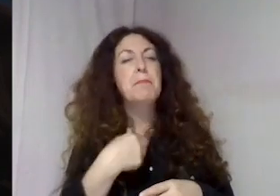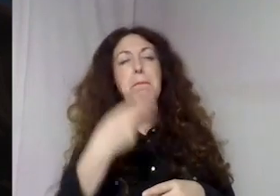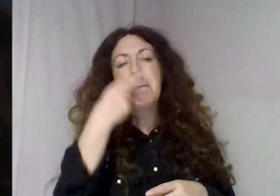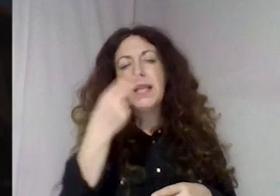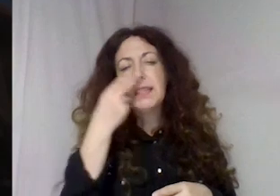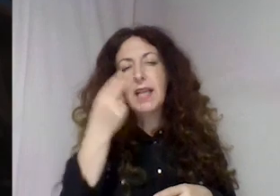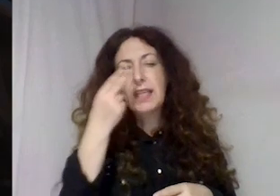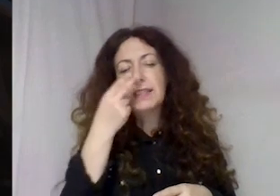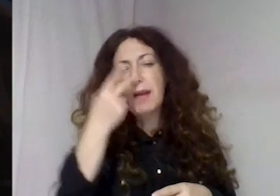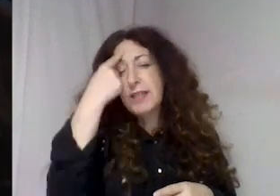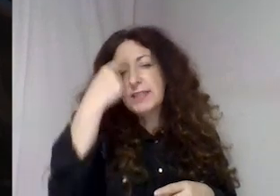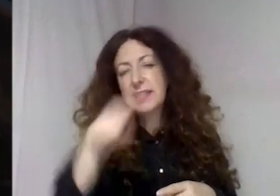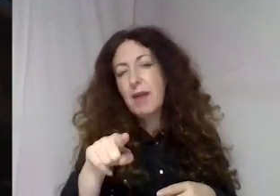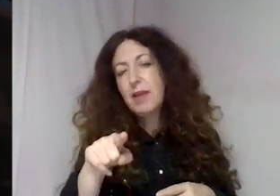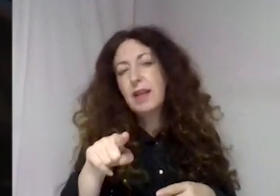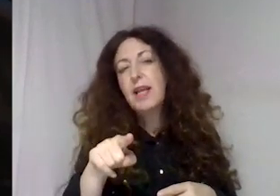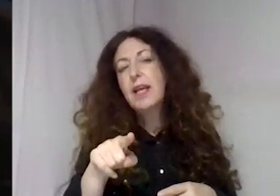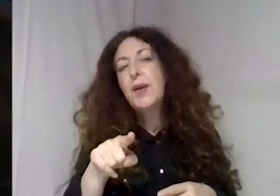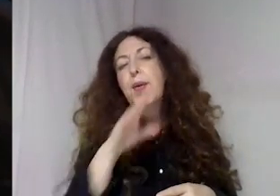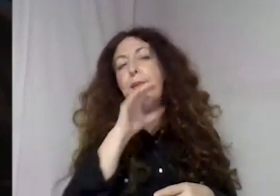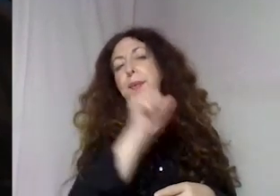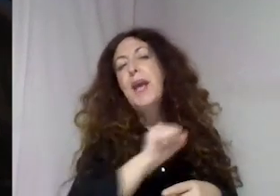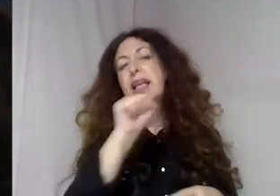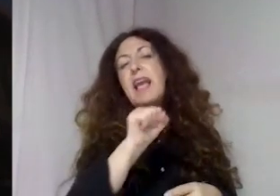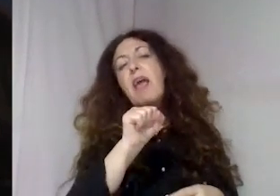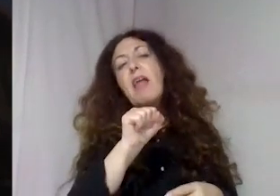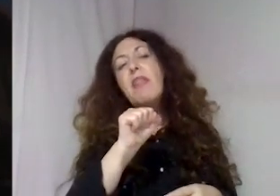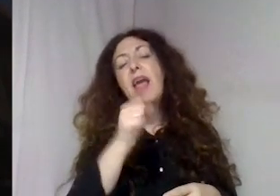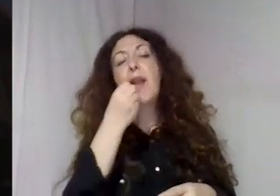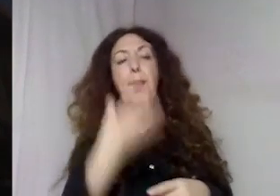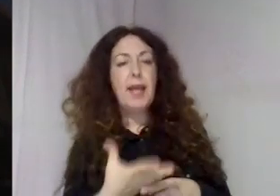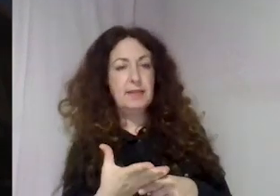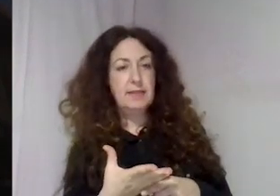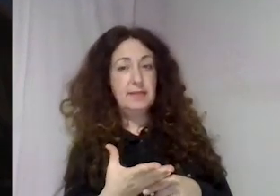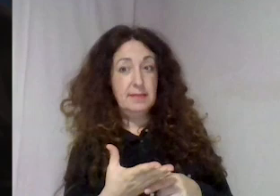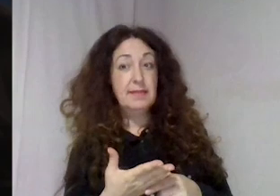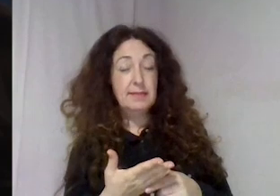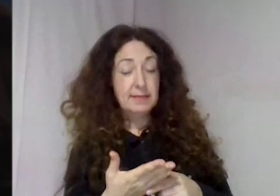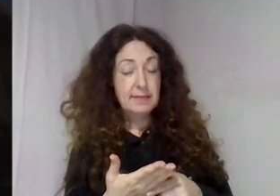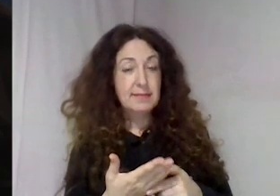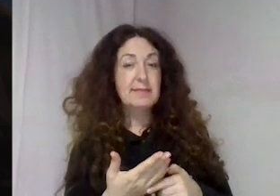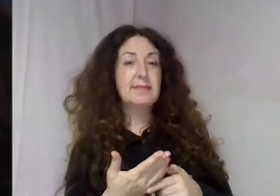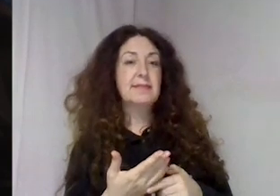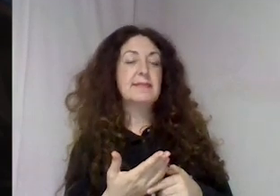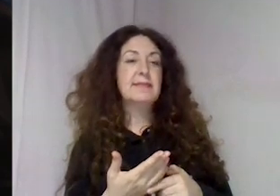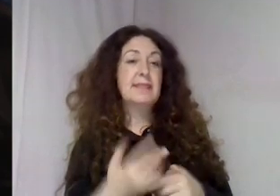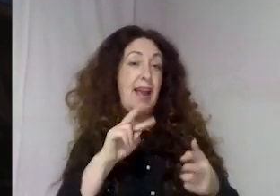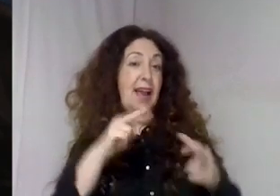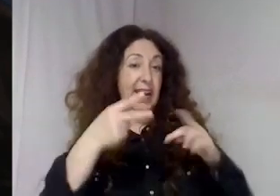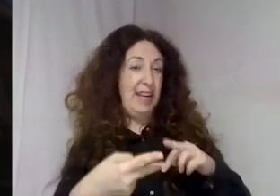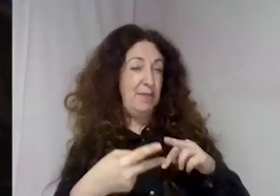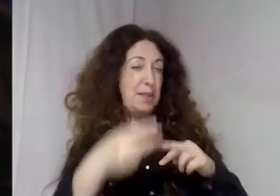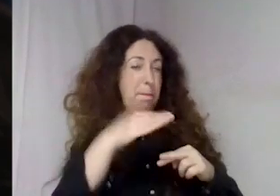¿no?, o psicológica. Tal vez haya asesinado a alguien, no sé, es